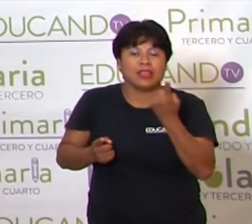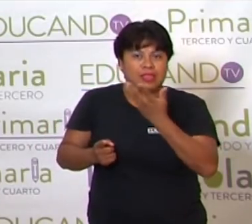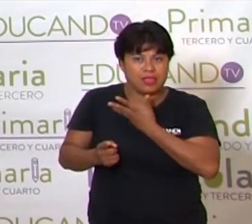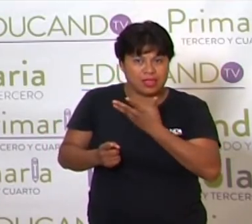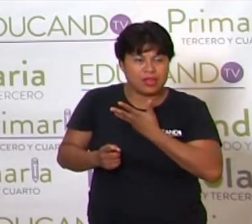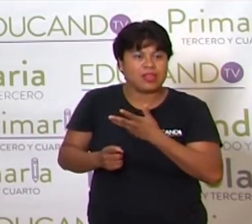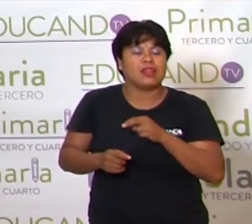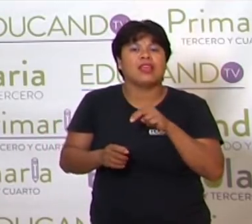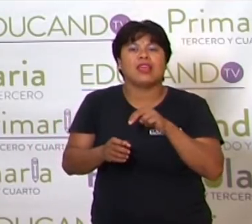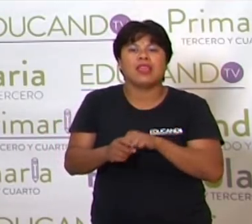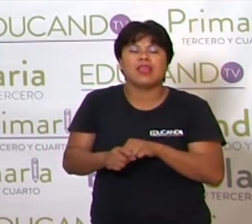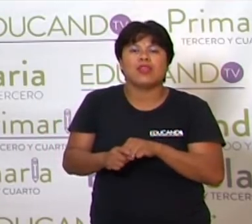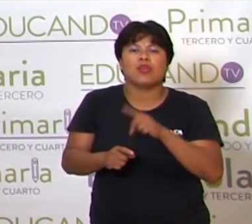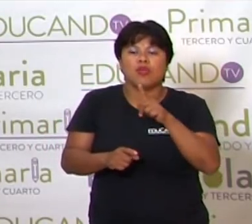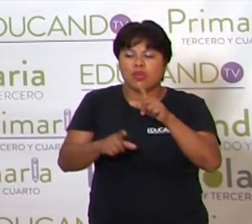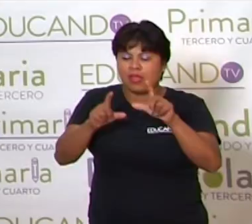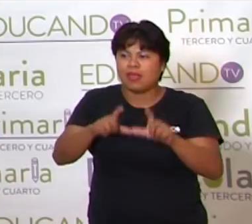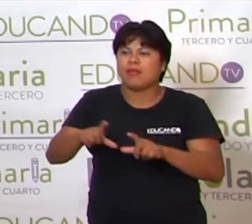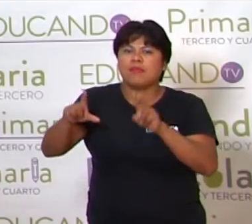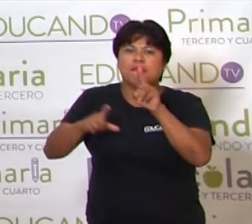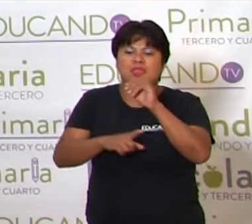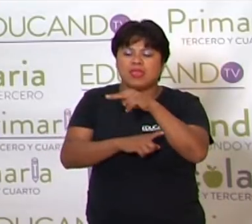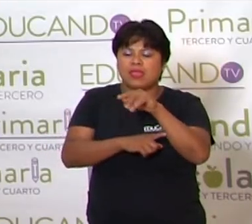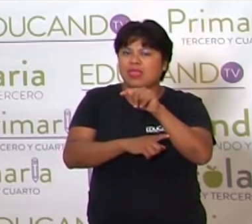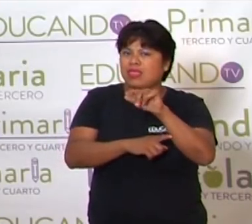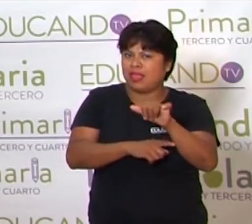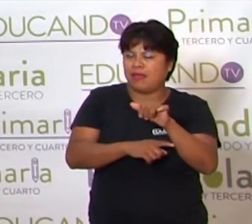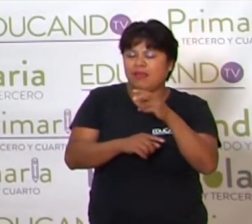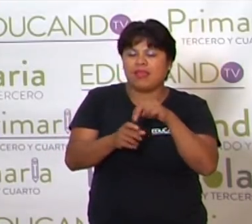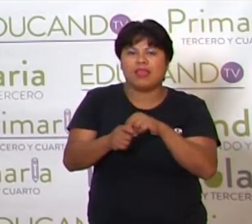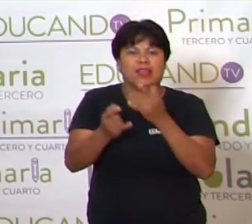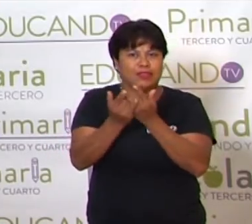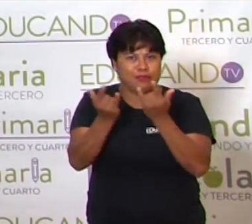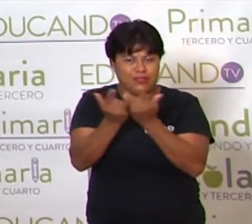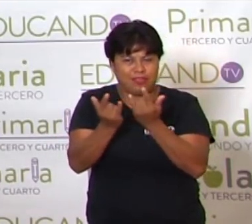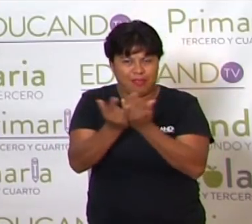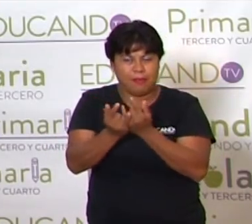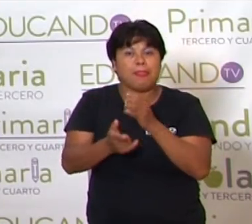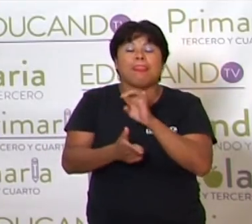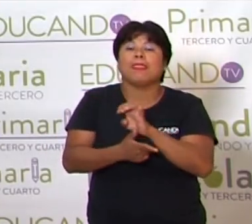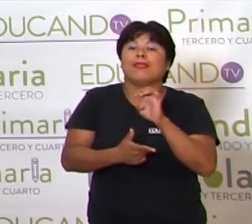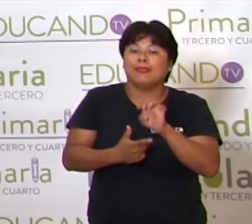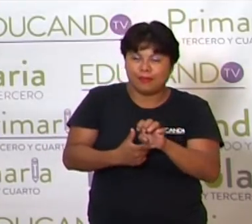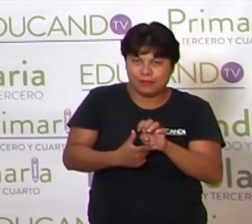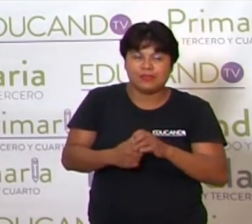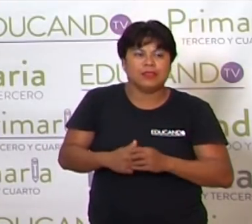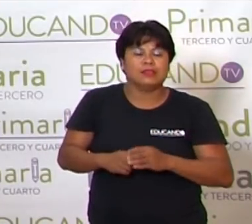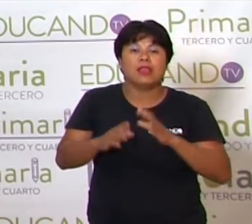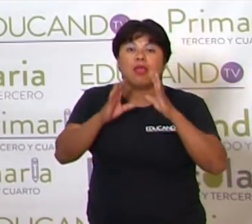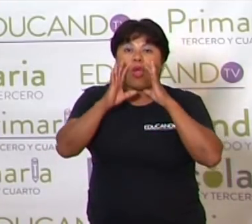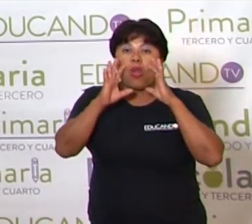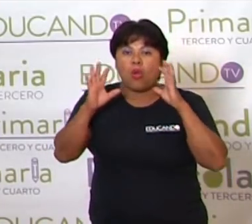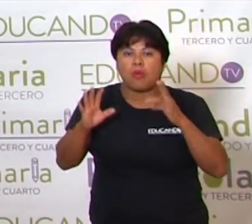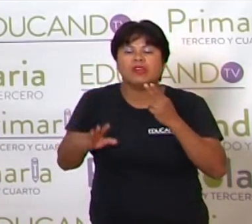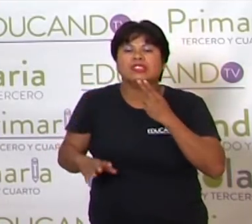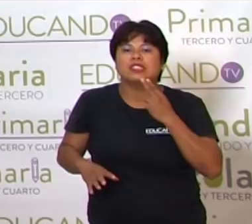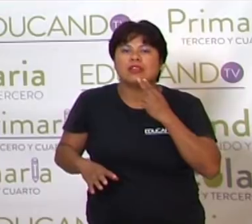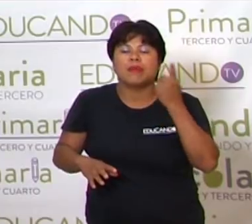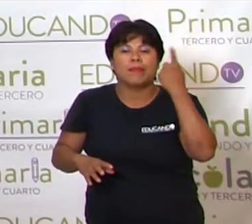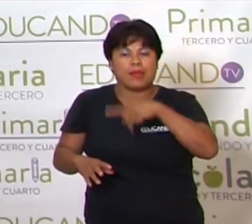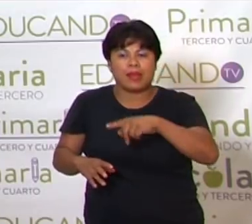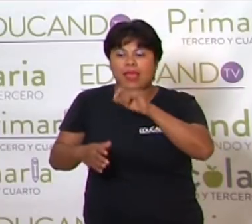presentando en una viñeta, ¿verdad? En una historieta. Entonces, el globo sirve